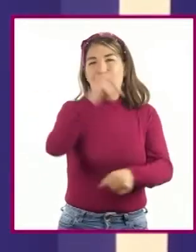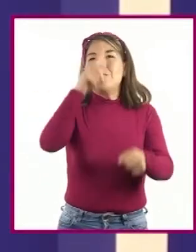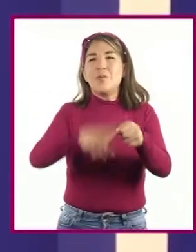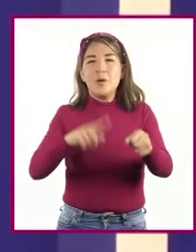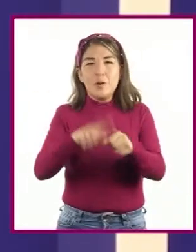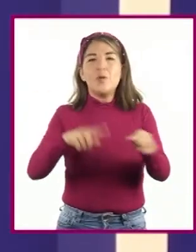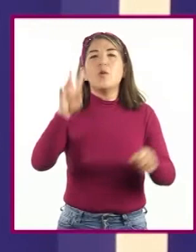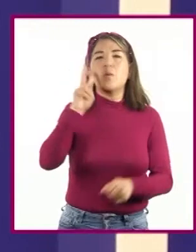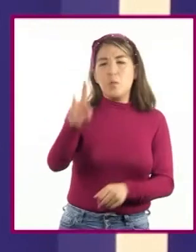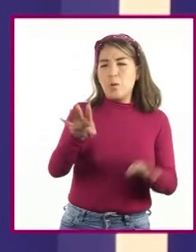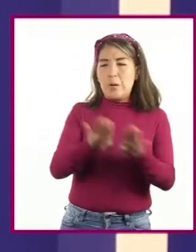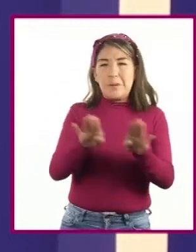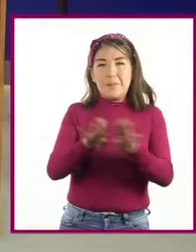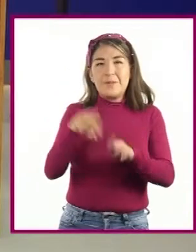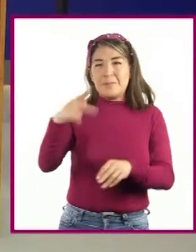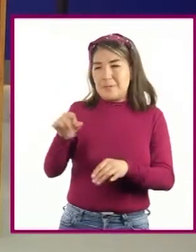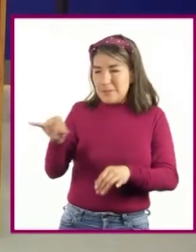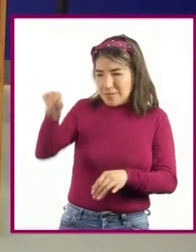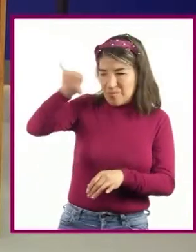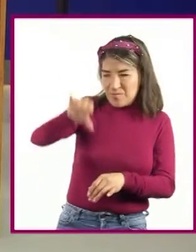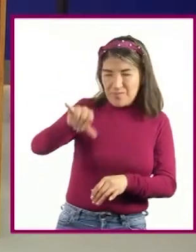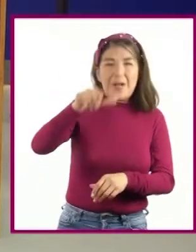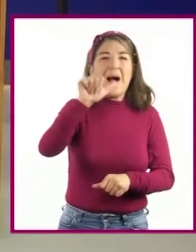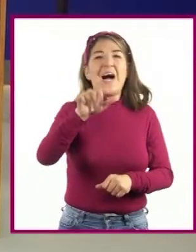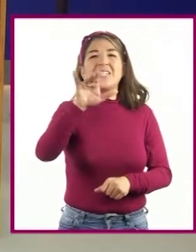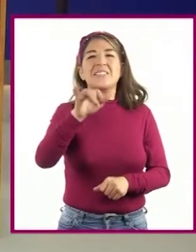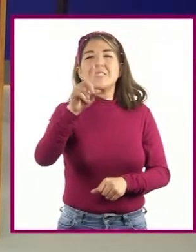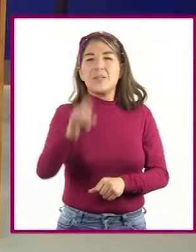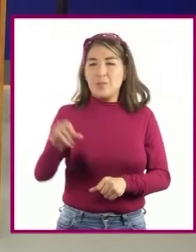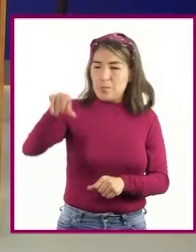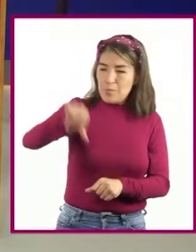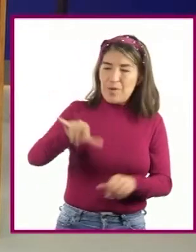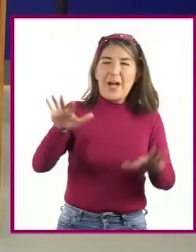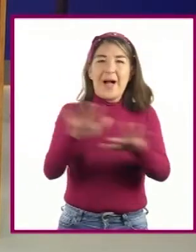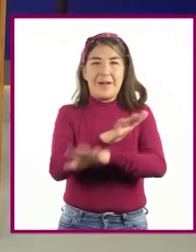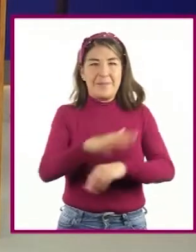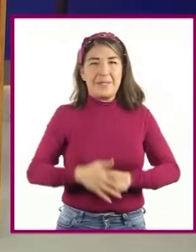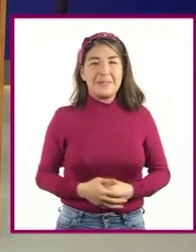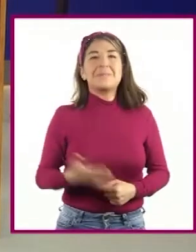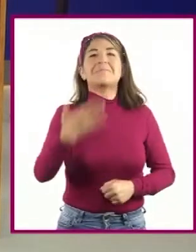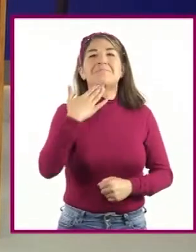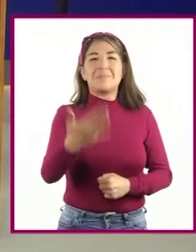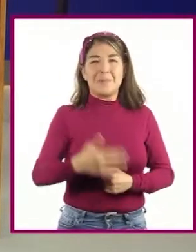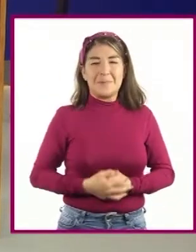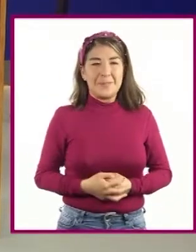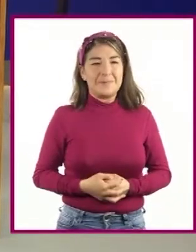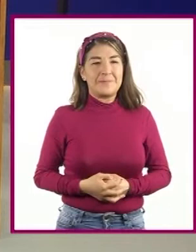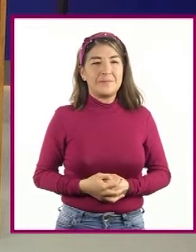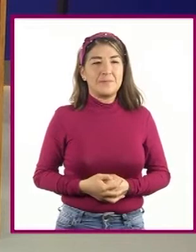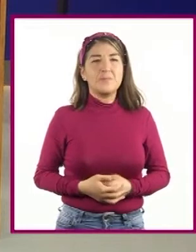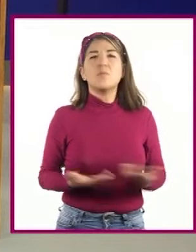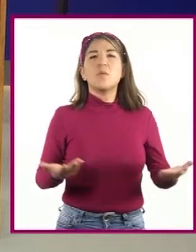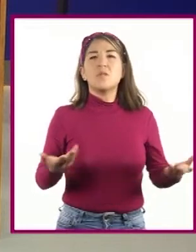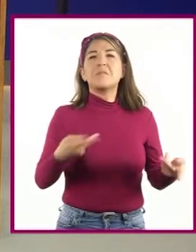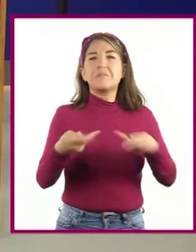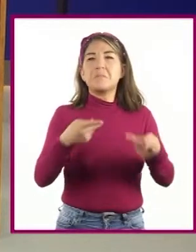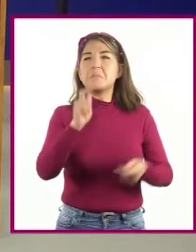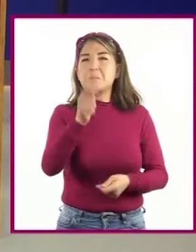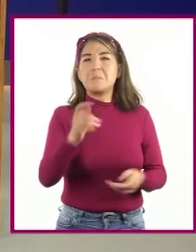apreciable al añadir sustancias básicas o ácidas. Muy bien, pero ¿y qué vamos a